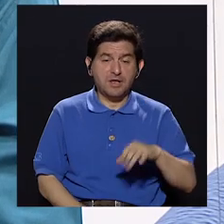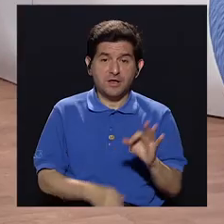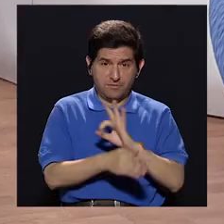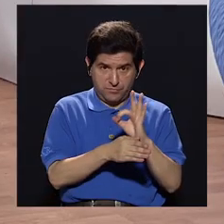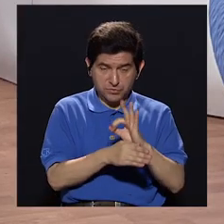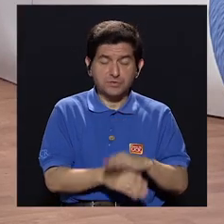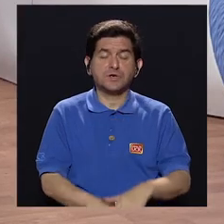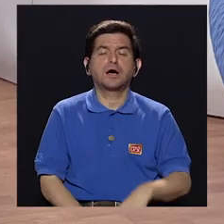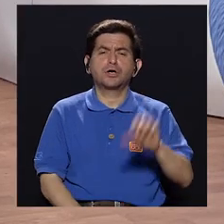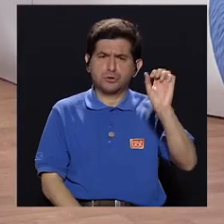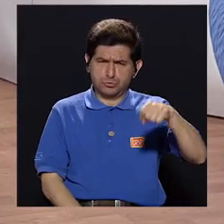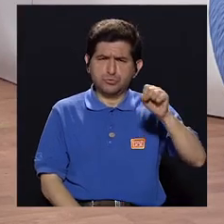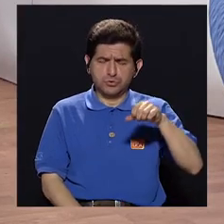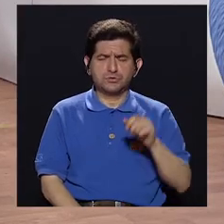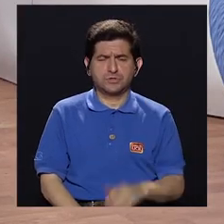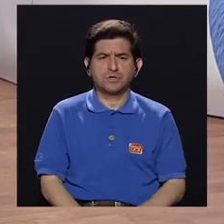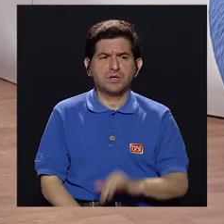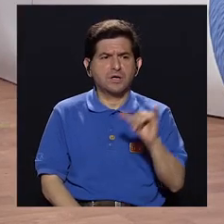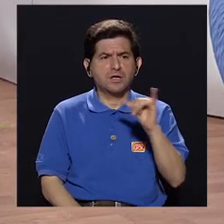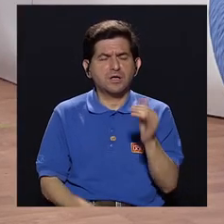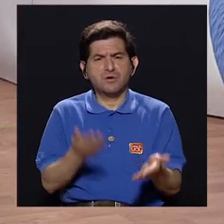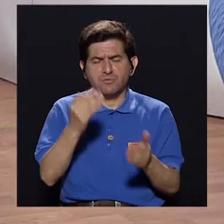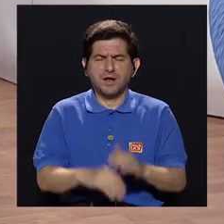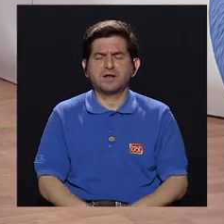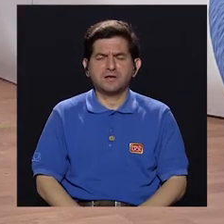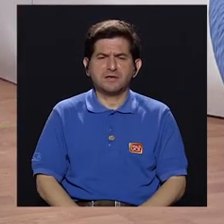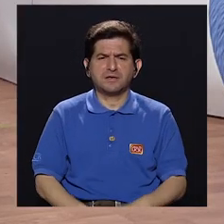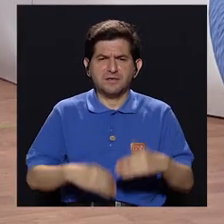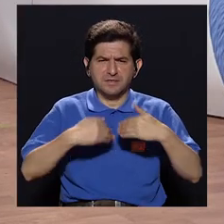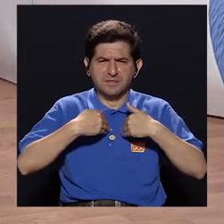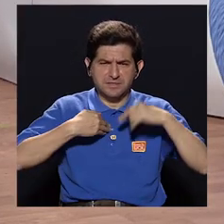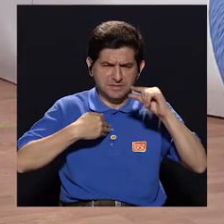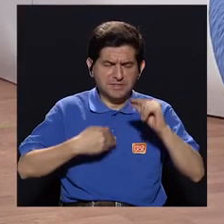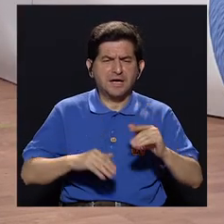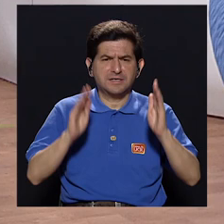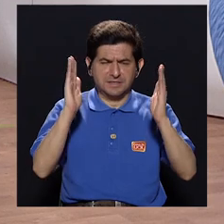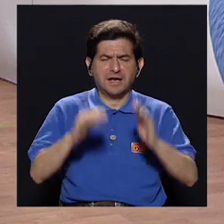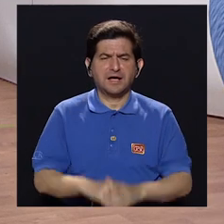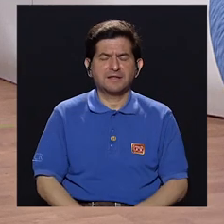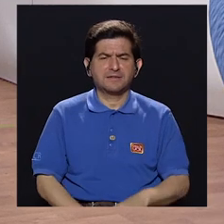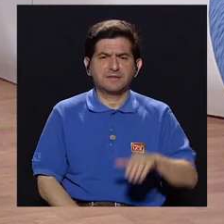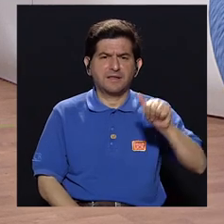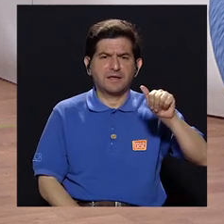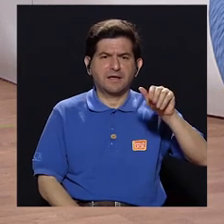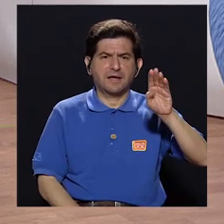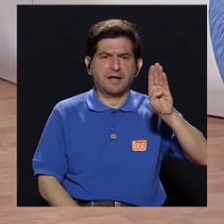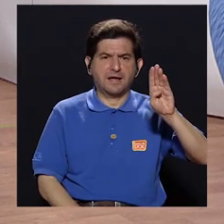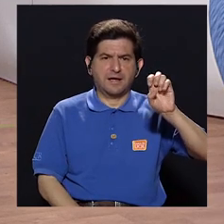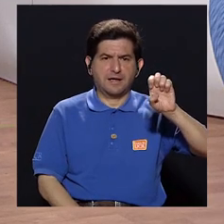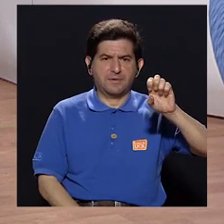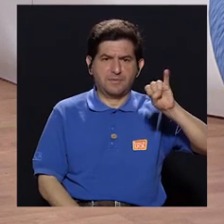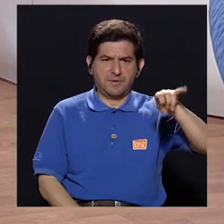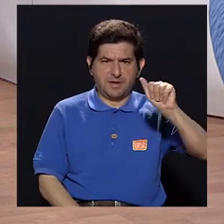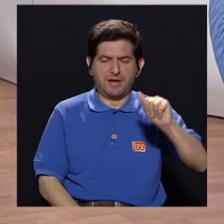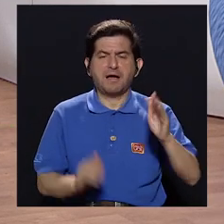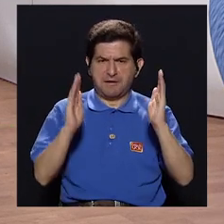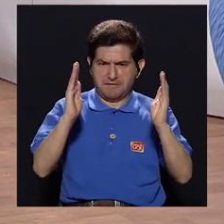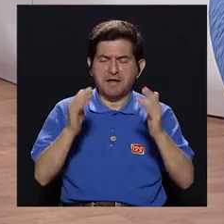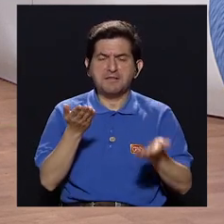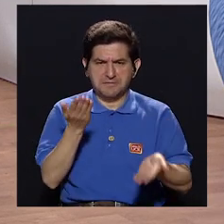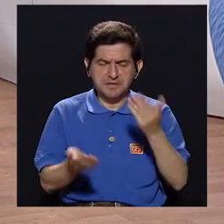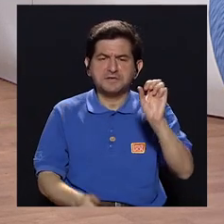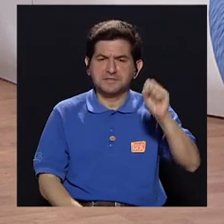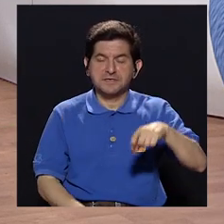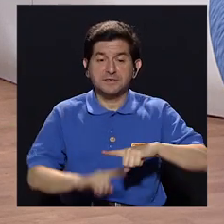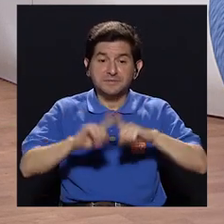funcionar e para algunos insectos grandes tal vez abejas grandes podría funcionar e Yo creo que es cuestión